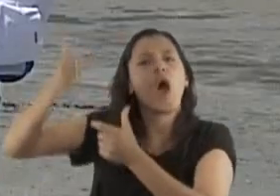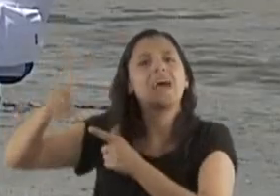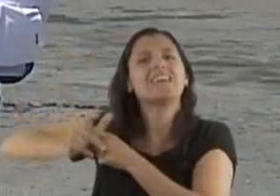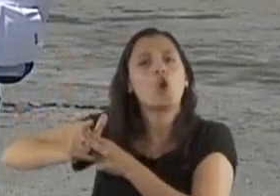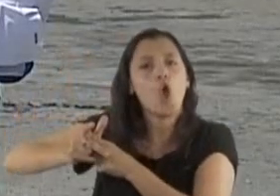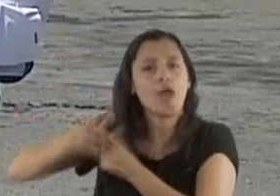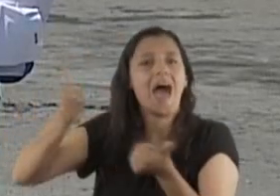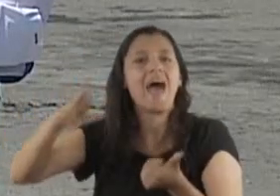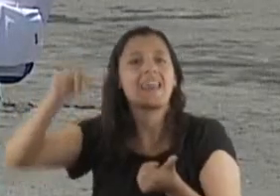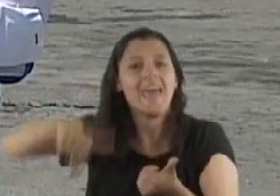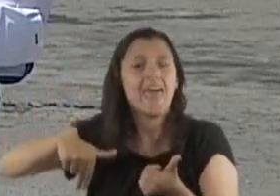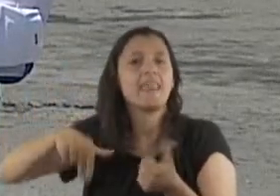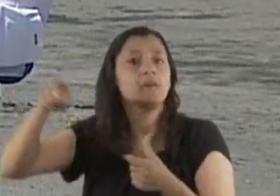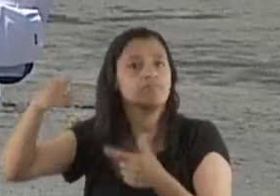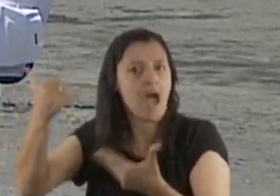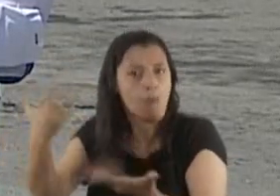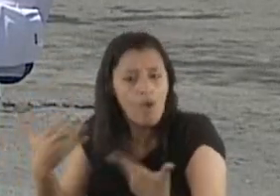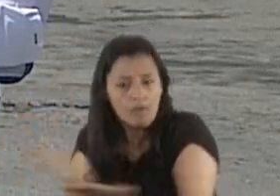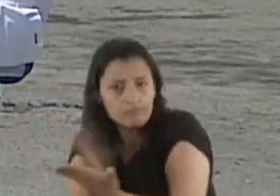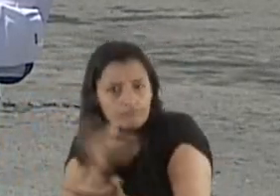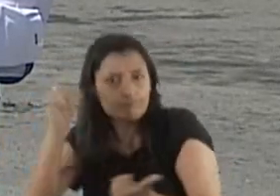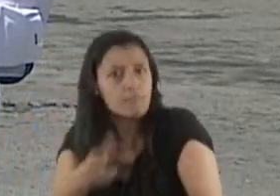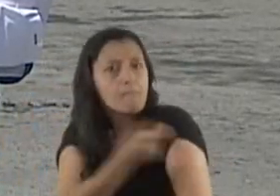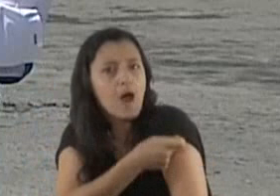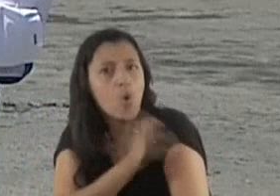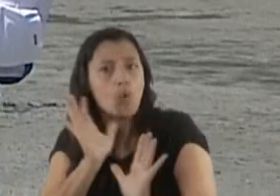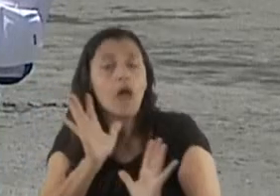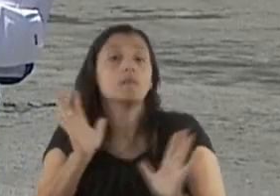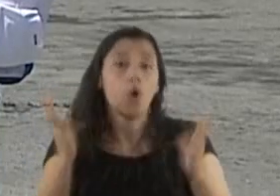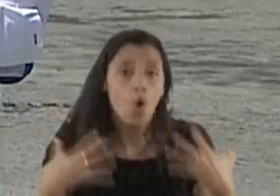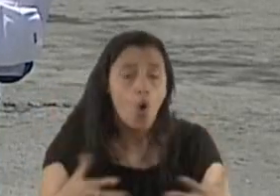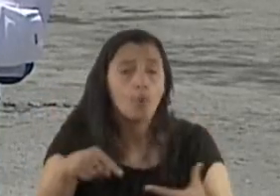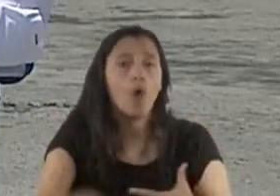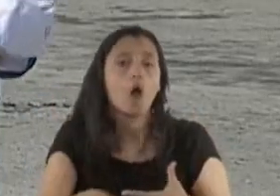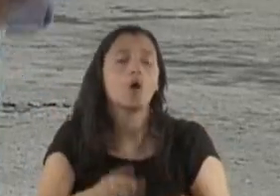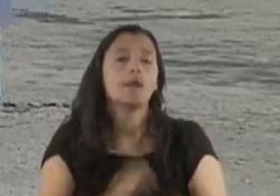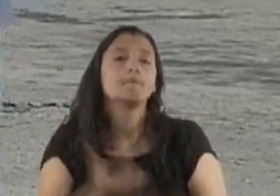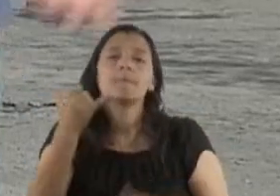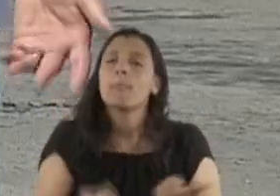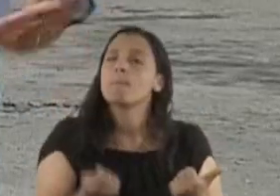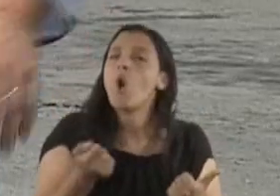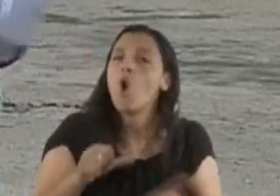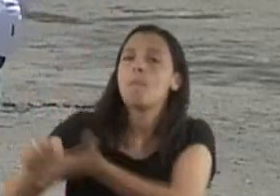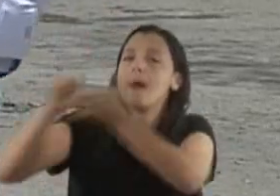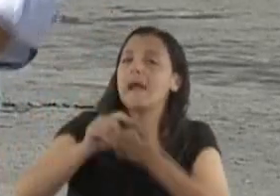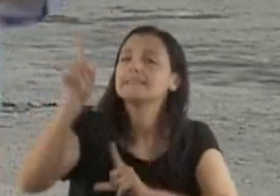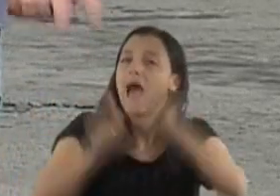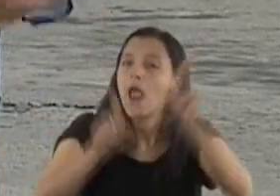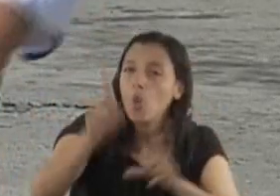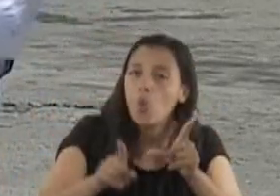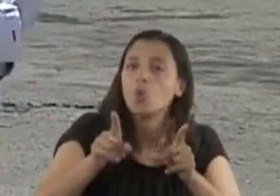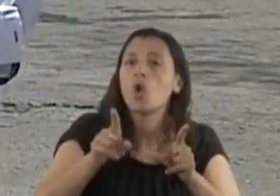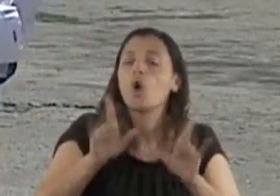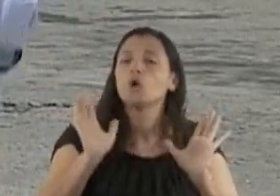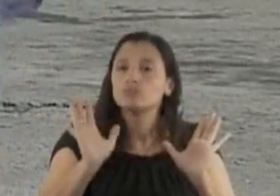y efectivamente se inscribe en el en el capítulo y en la página donde hay muy pocos países que han shen satélites y la